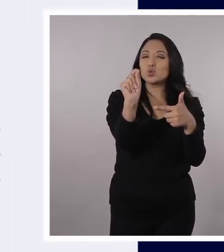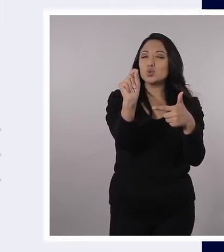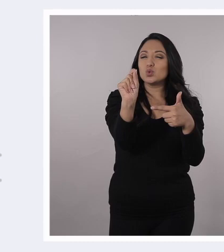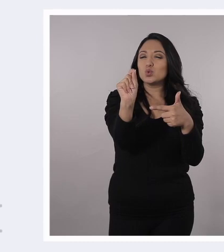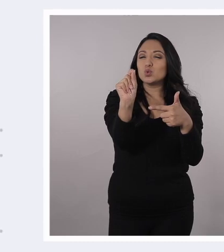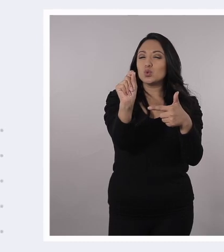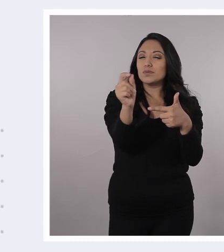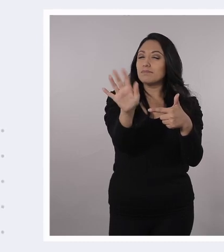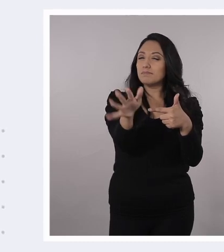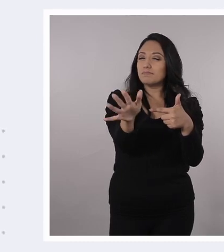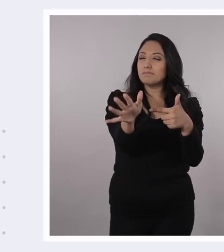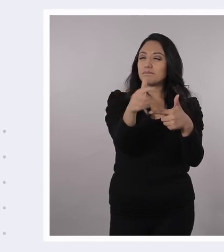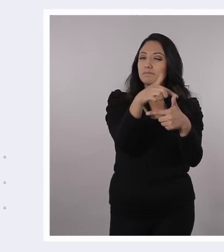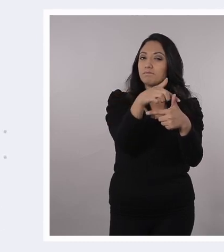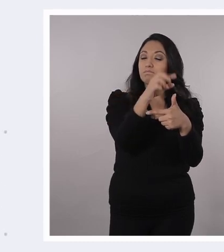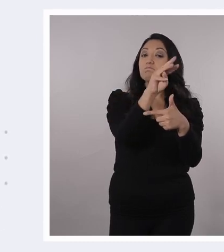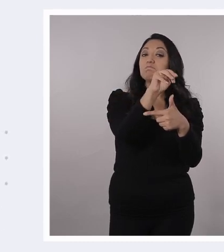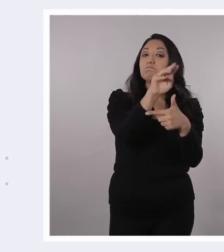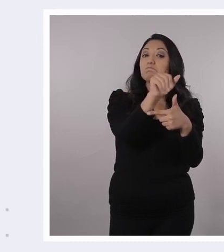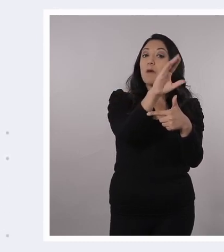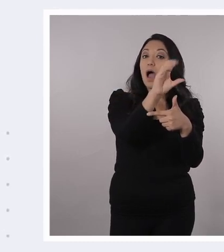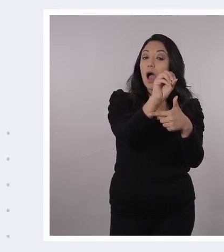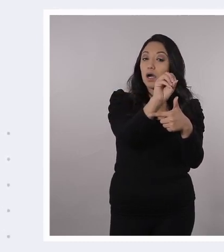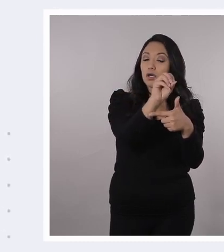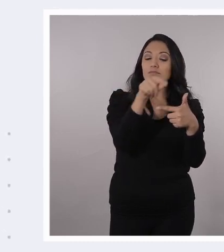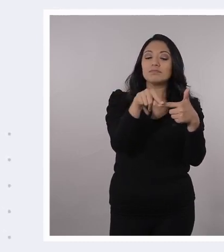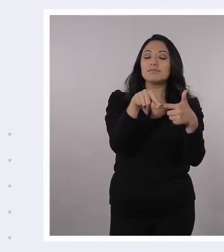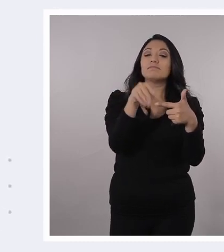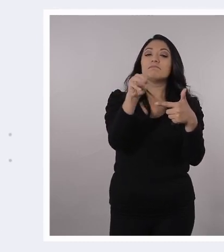más pequeños? Muy parecido el nombre, son los